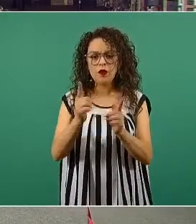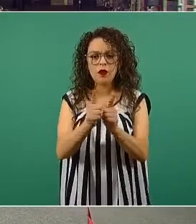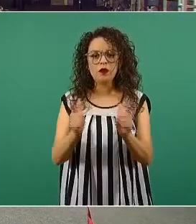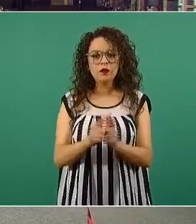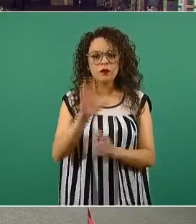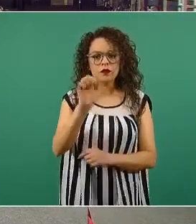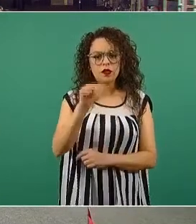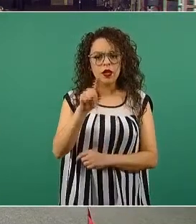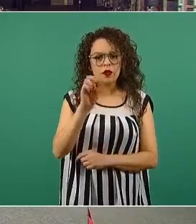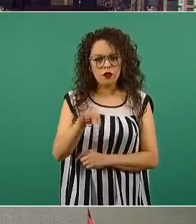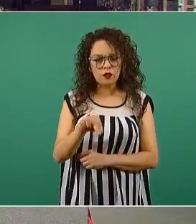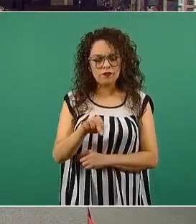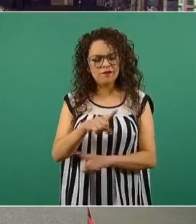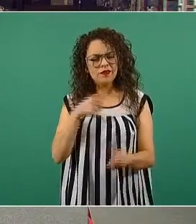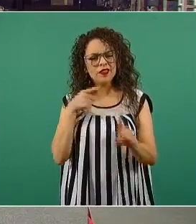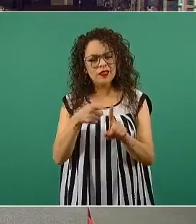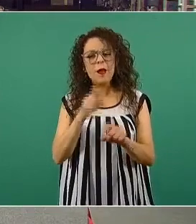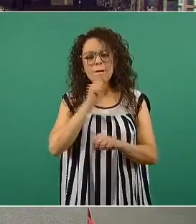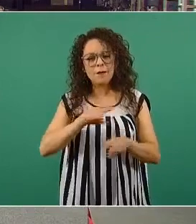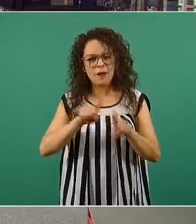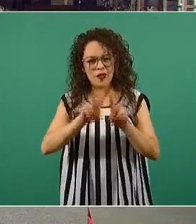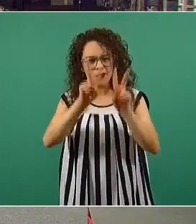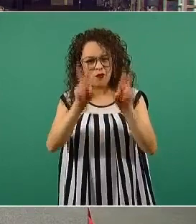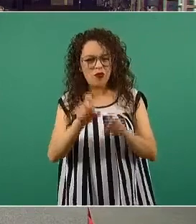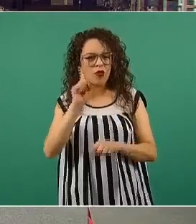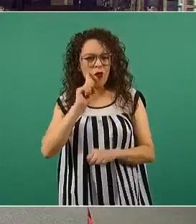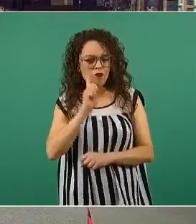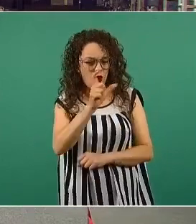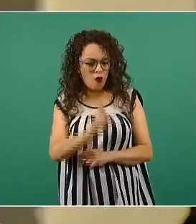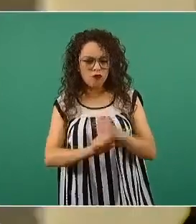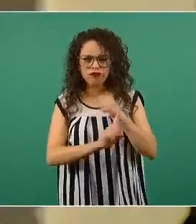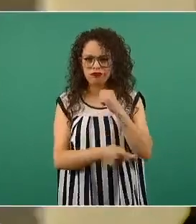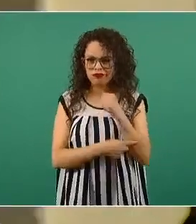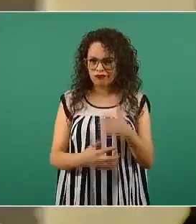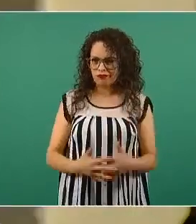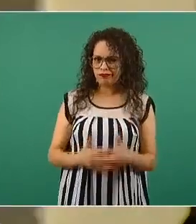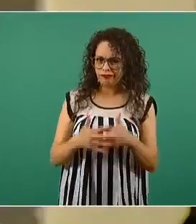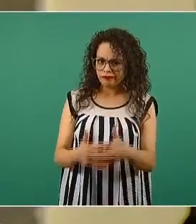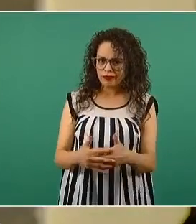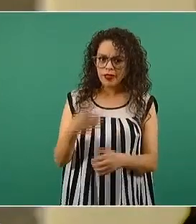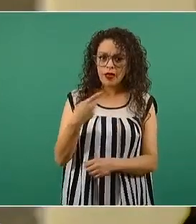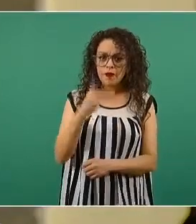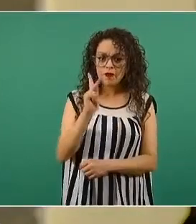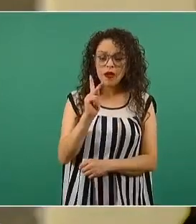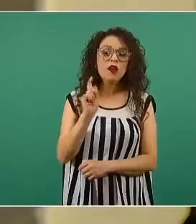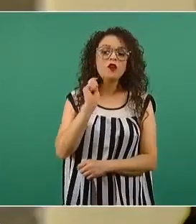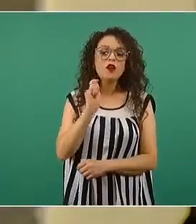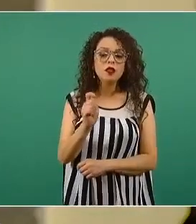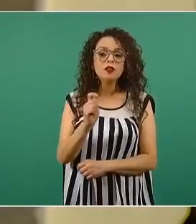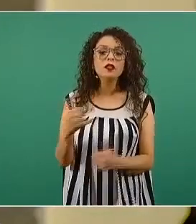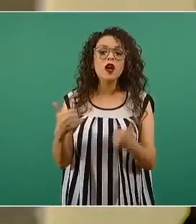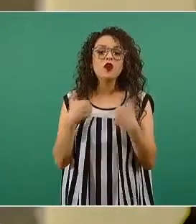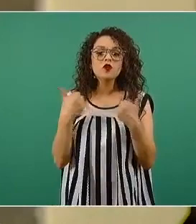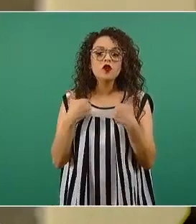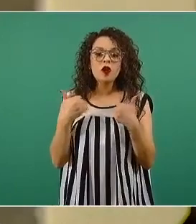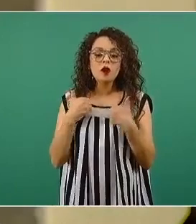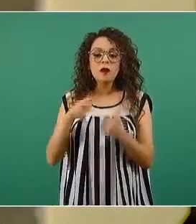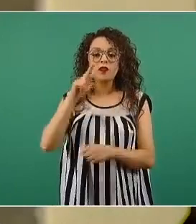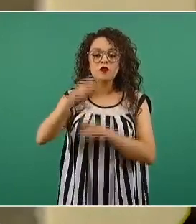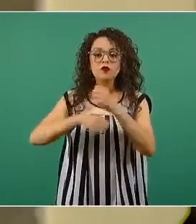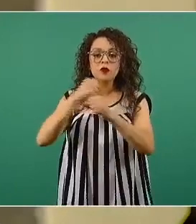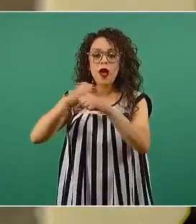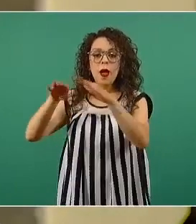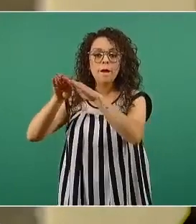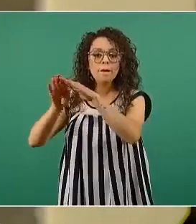esta situación de las mujeres embarazadas, pero nos estamos refiriendo a lo que son las menores de edad, a las menores de 18 años,